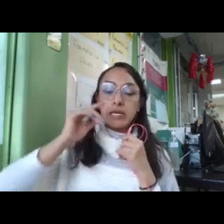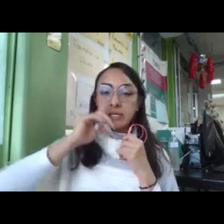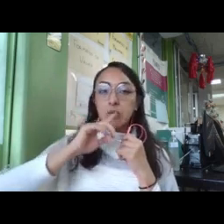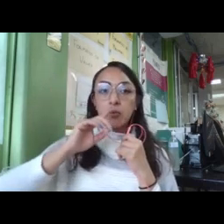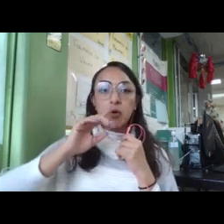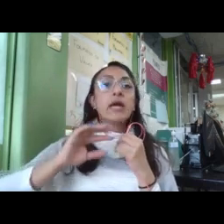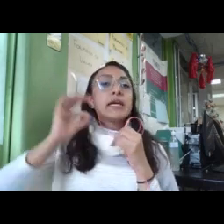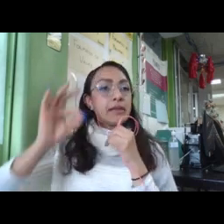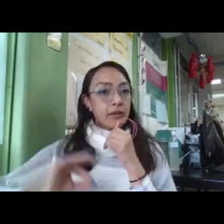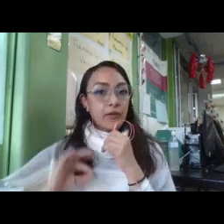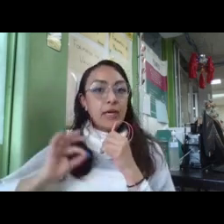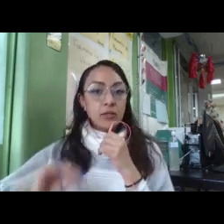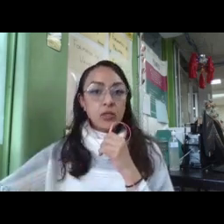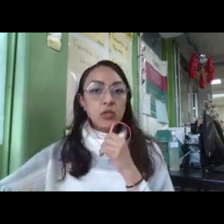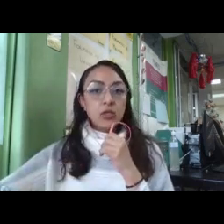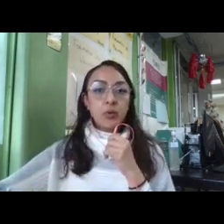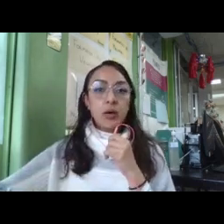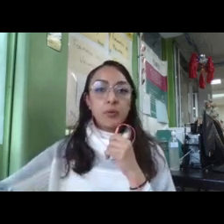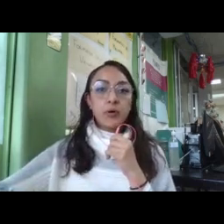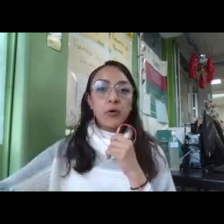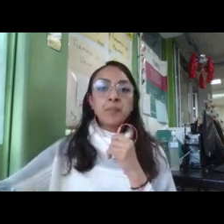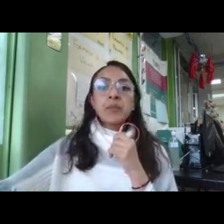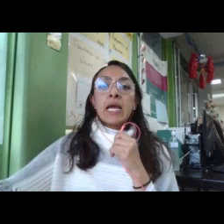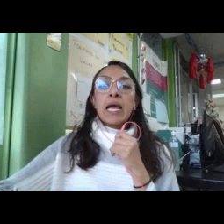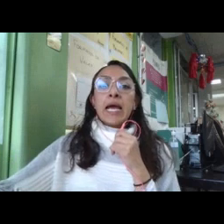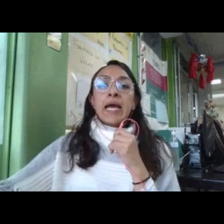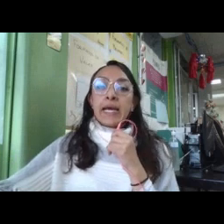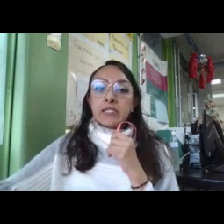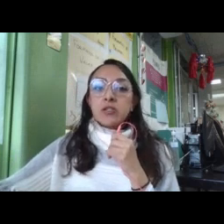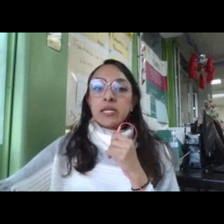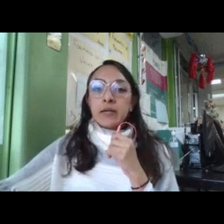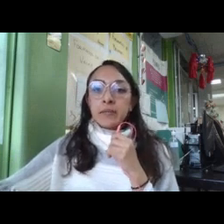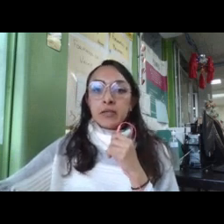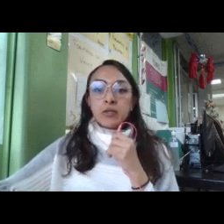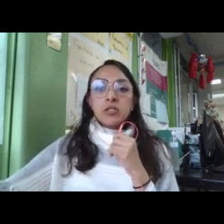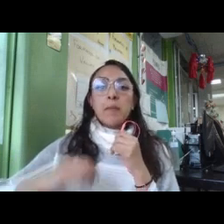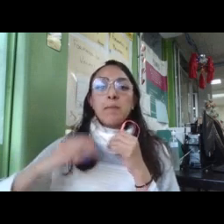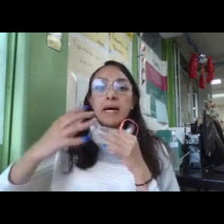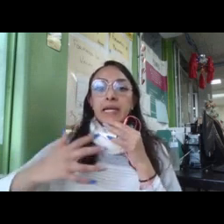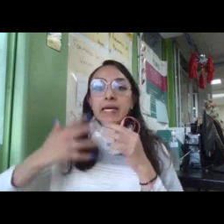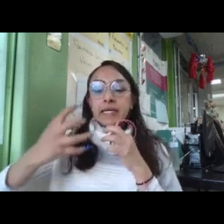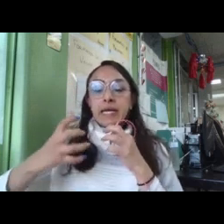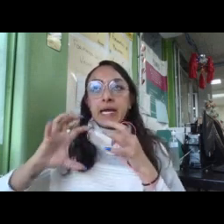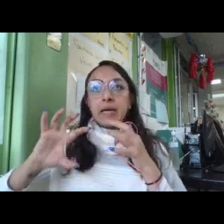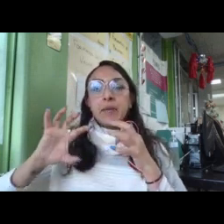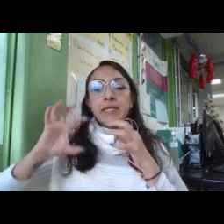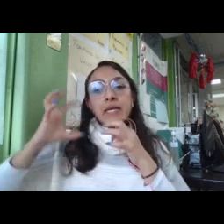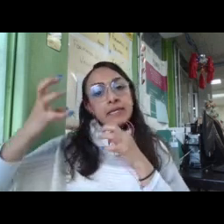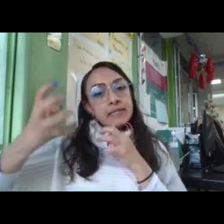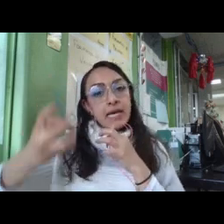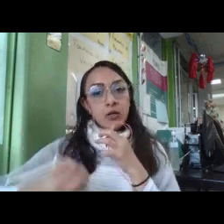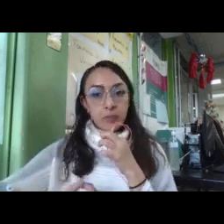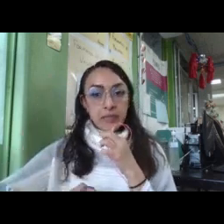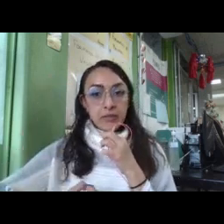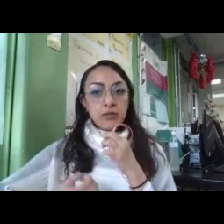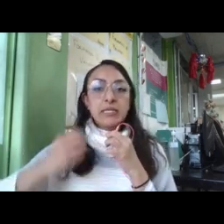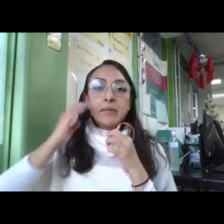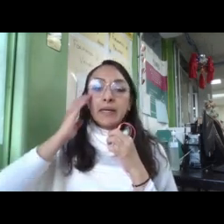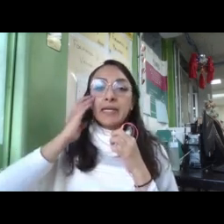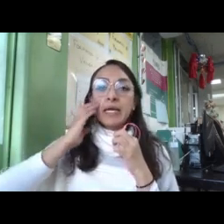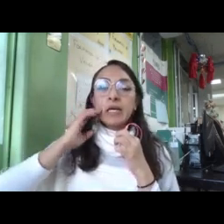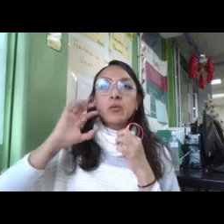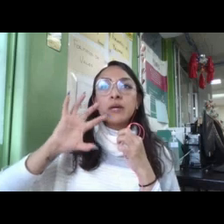pero vamos a ir como identificándolos poco a poco. Estos elementos van a irse